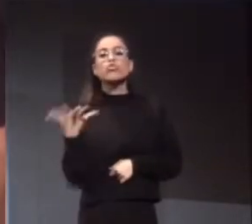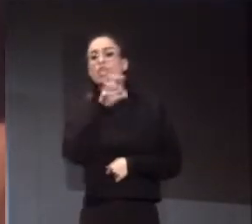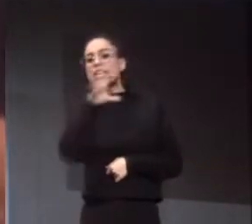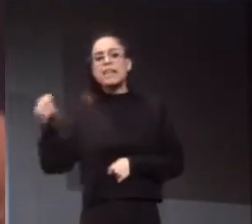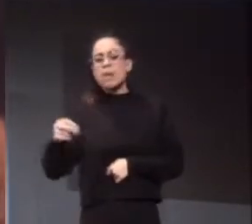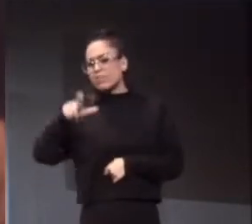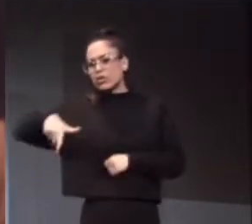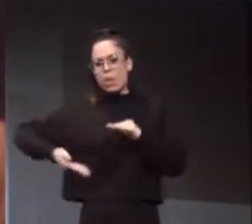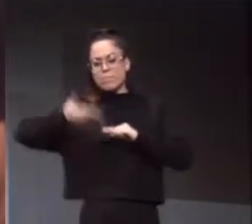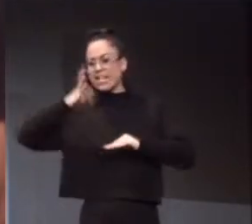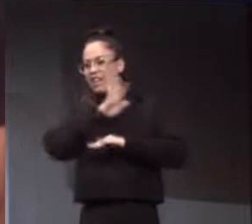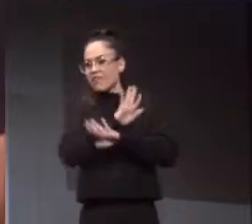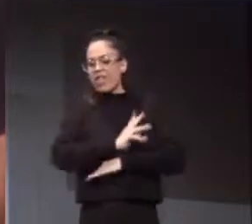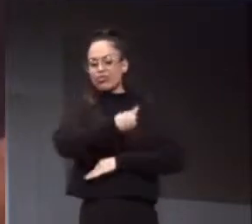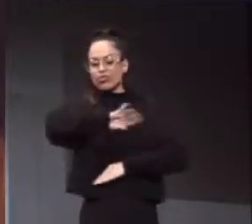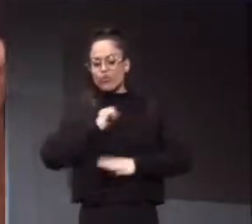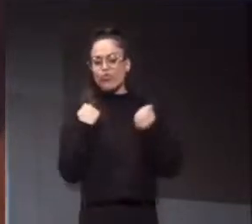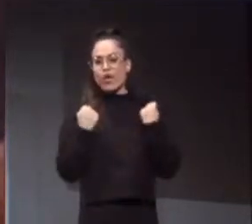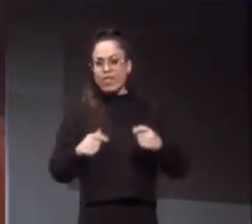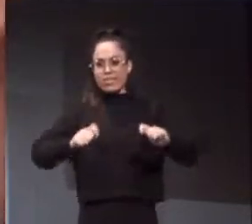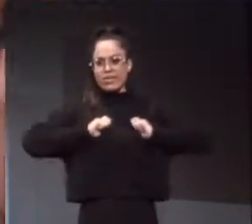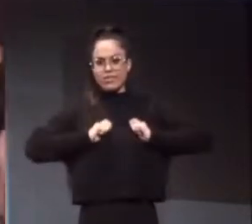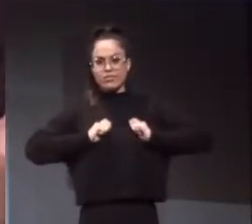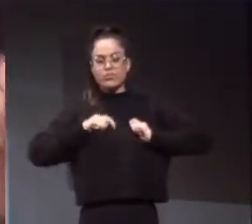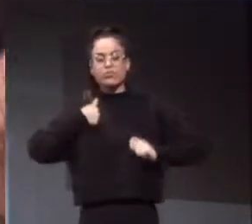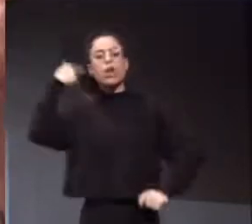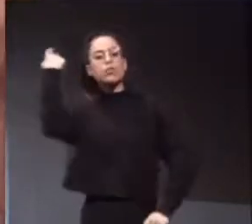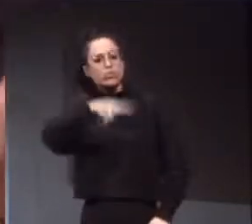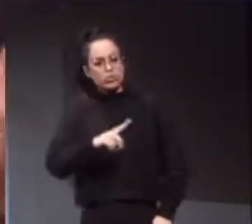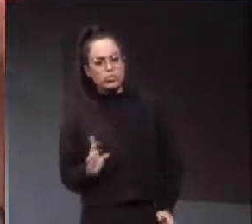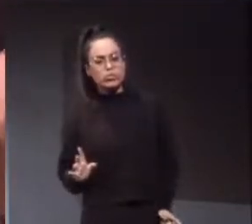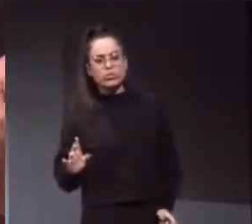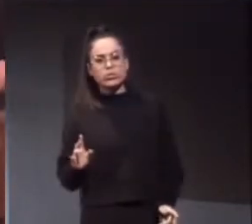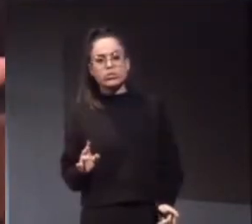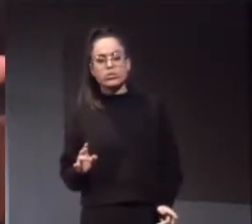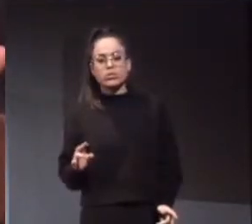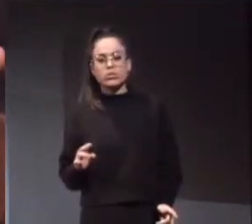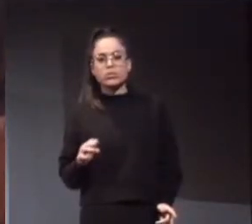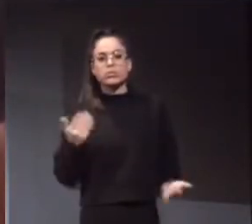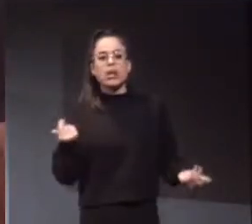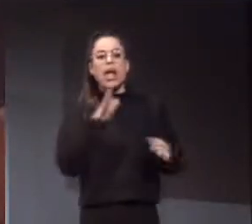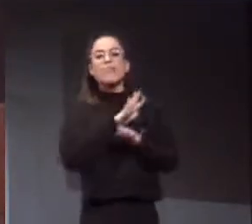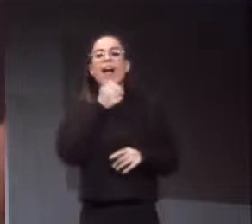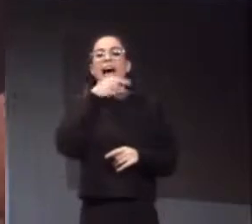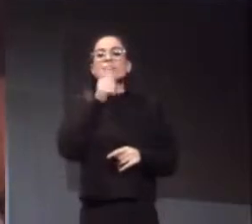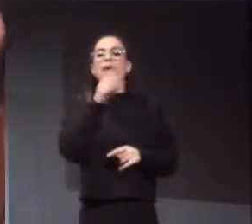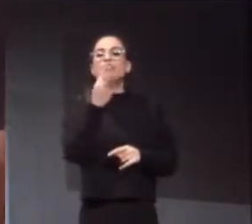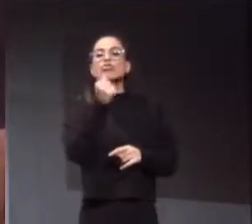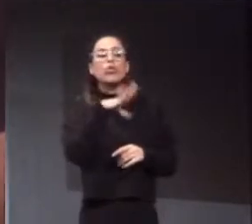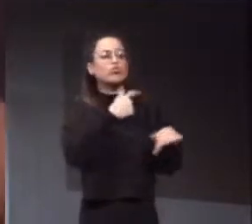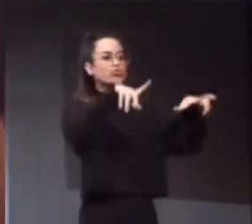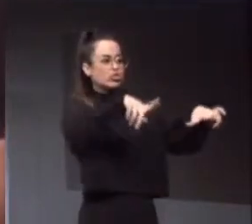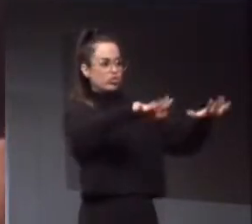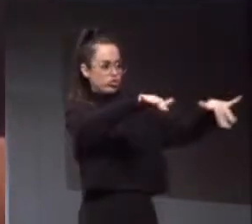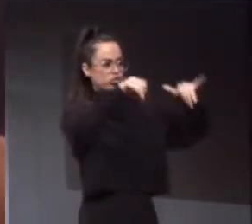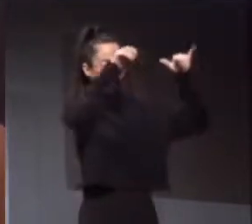eso nos da una fuerza seguramente yo sé que esas alas se le ofrecieron a alberto por así decirlo no quieren junto a otras